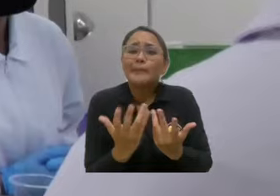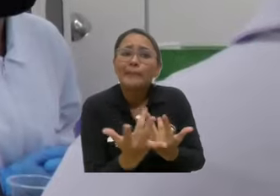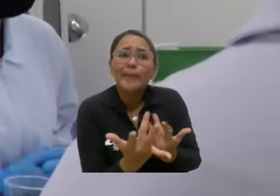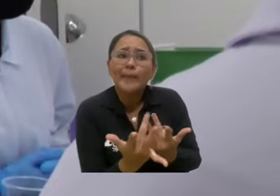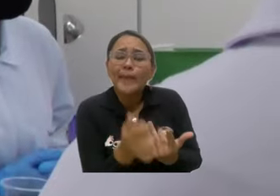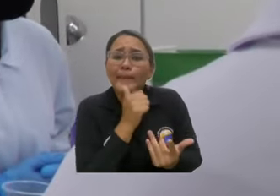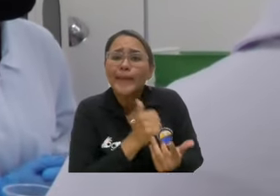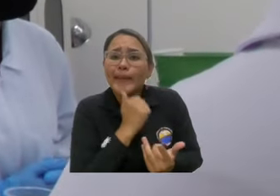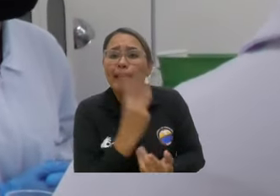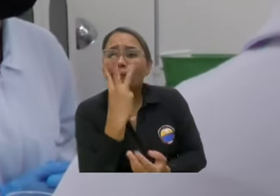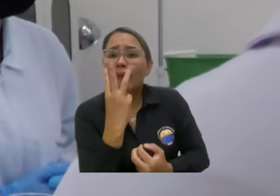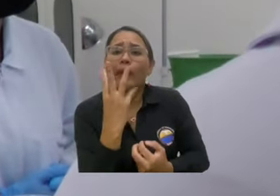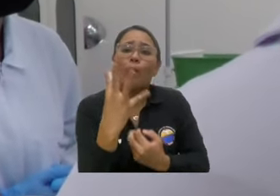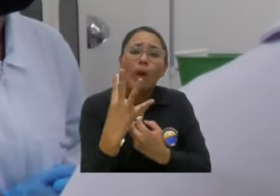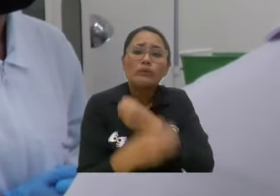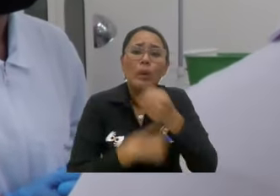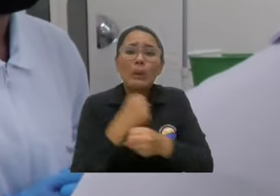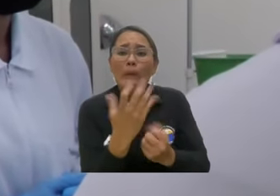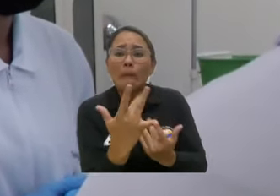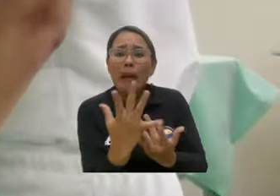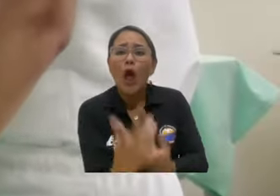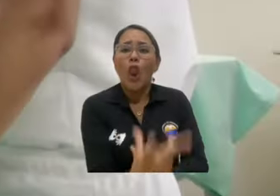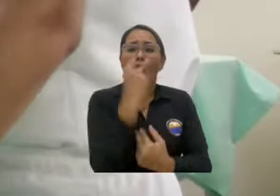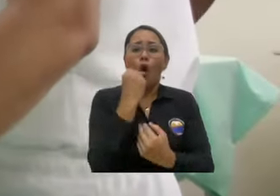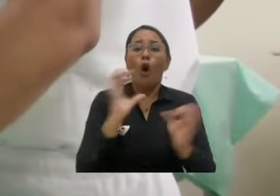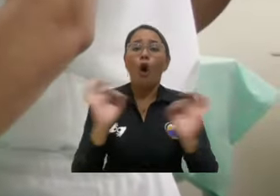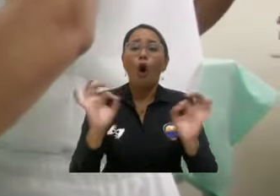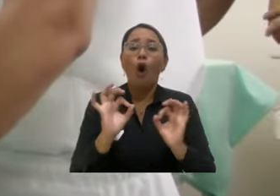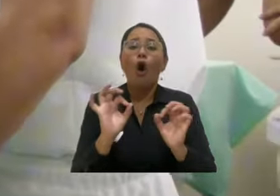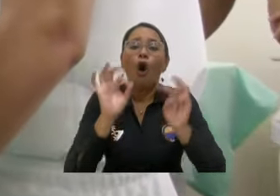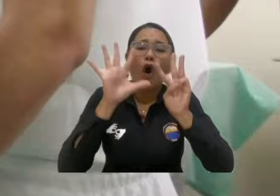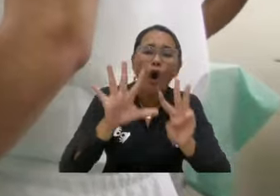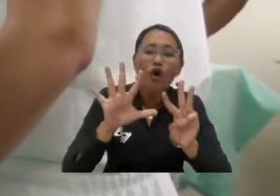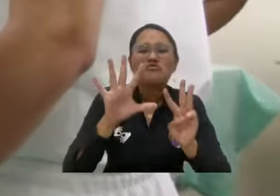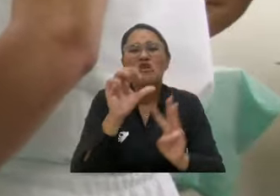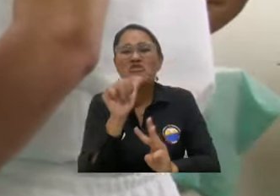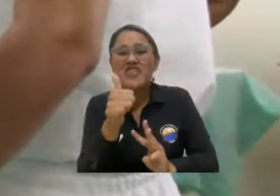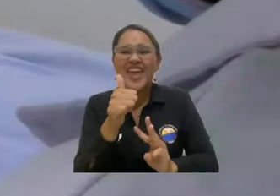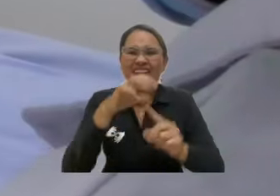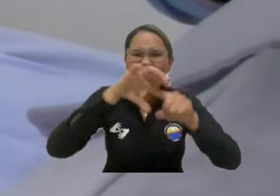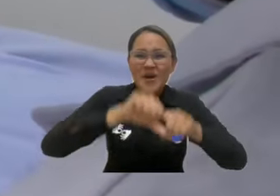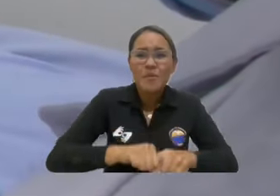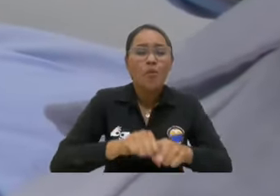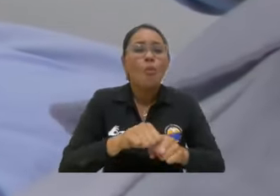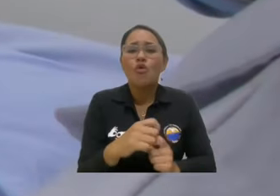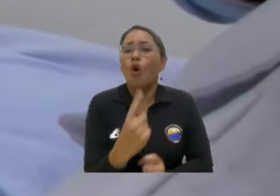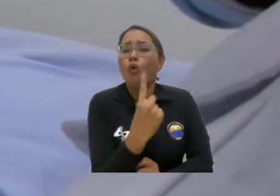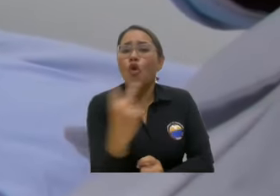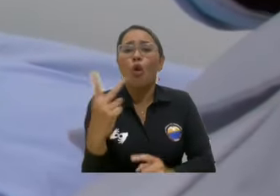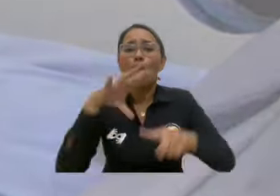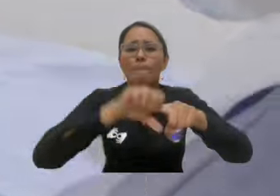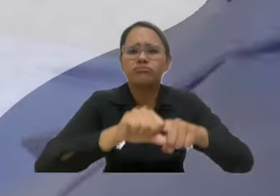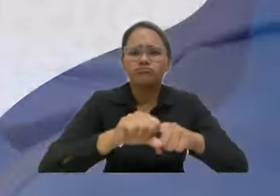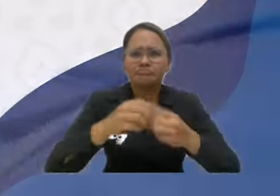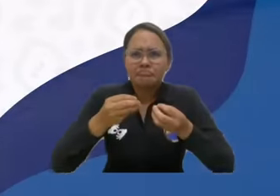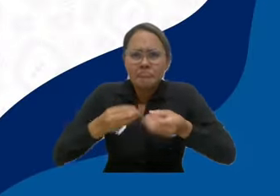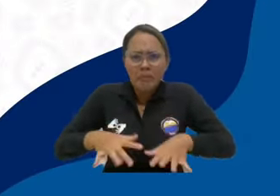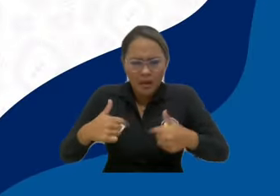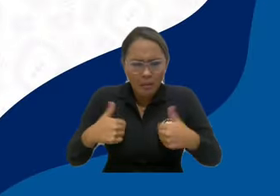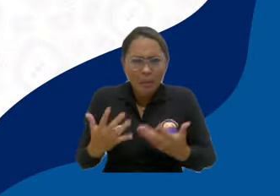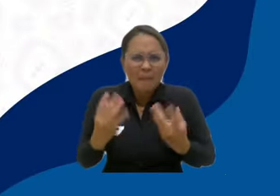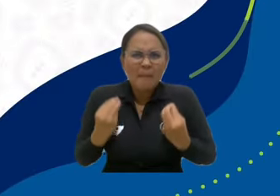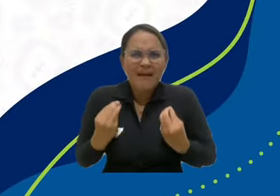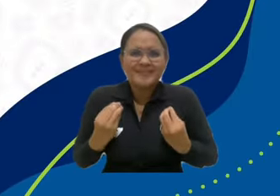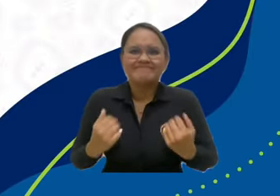esperar 3 o 4 años para que luego le digan que no, o le digan que de los 8 o 10 cupos que está solicitando la aprueban 1 o 2.